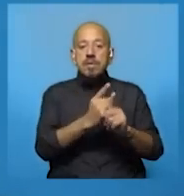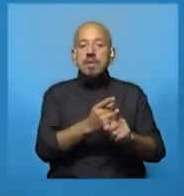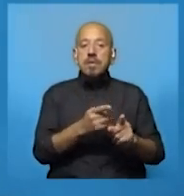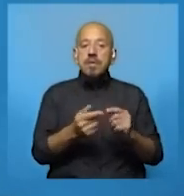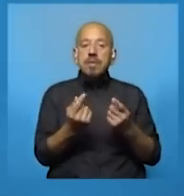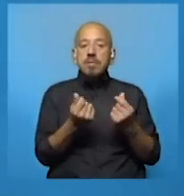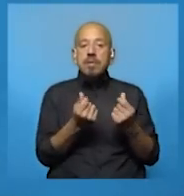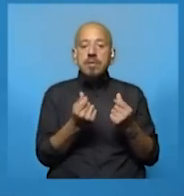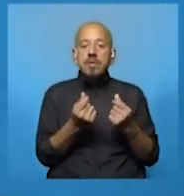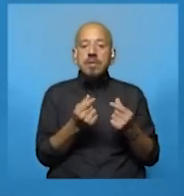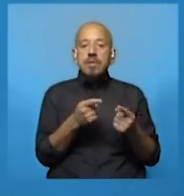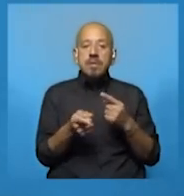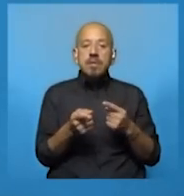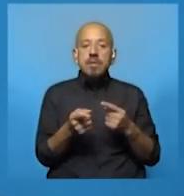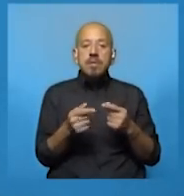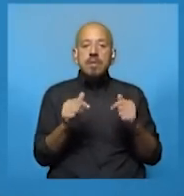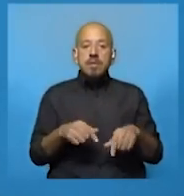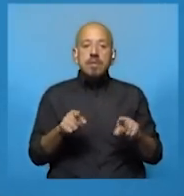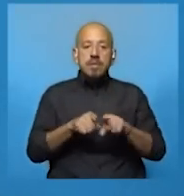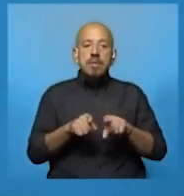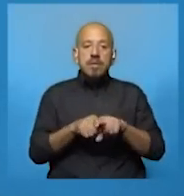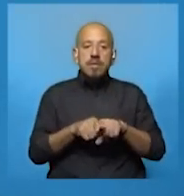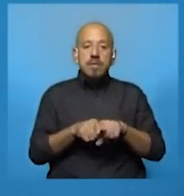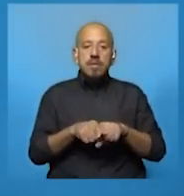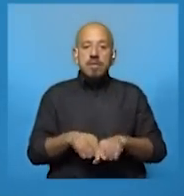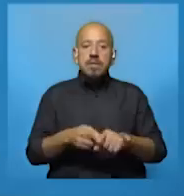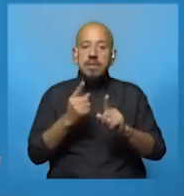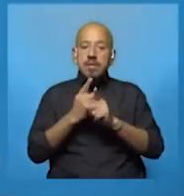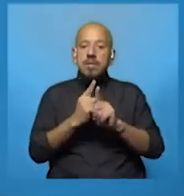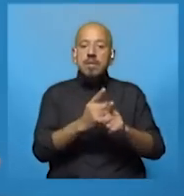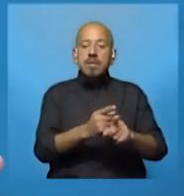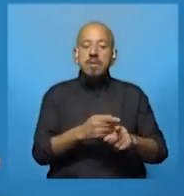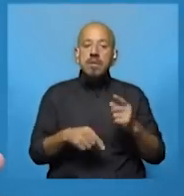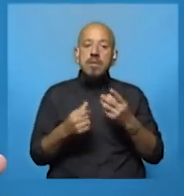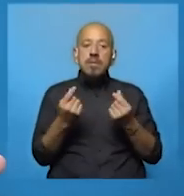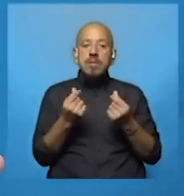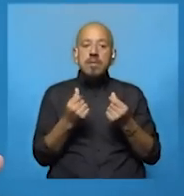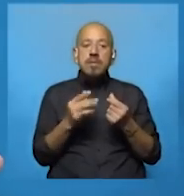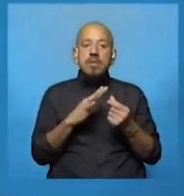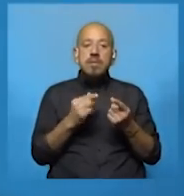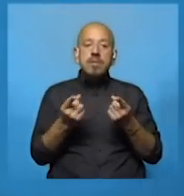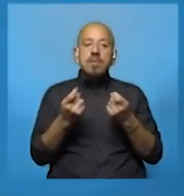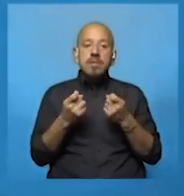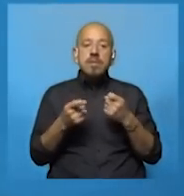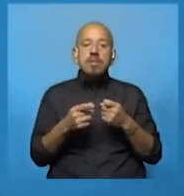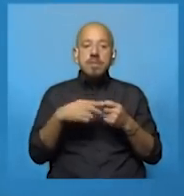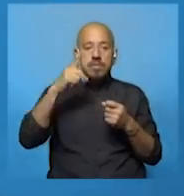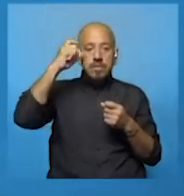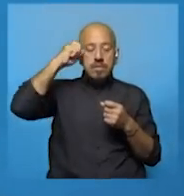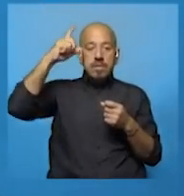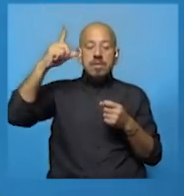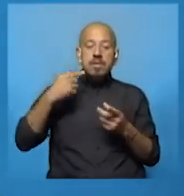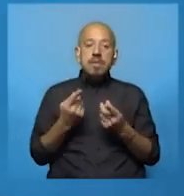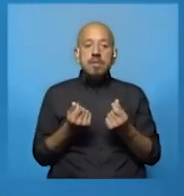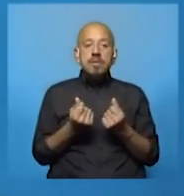hay por ahí sale el escándalo y acá pasa lo mismo Acá hay que perseguir el dinero lo que pasa que para perseguir el dinero uno necesita también inteligencia financiera